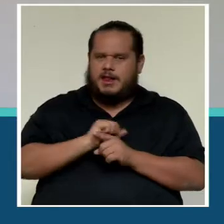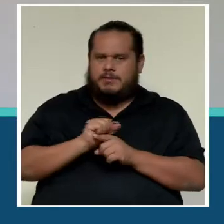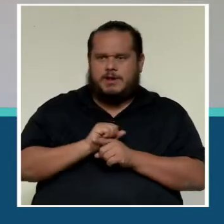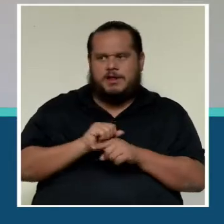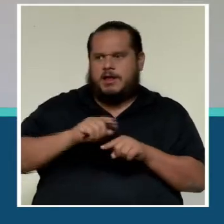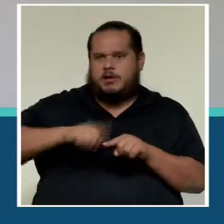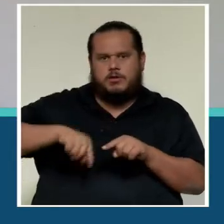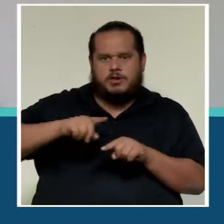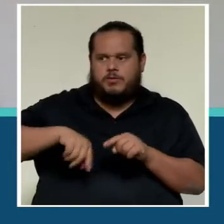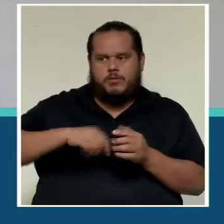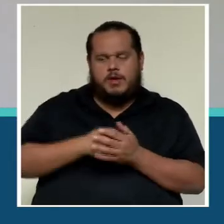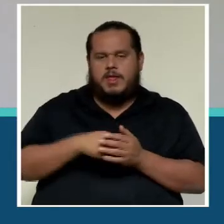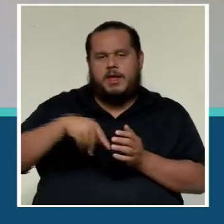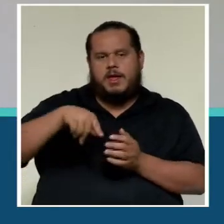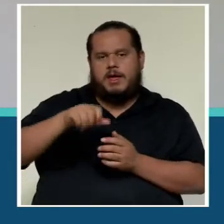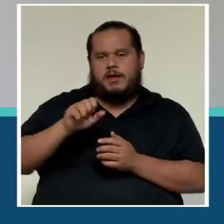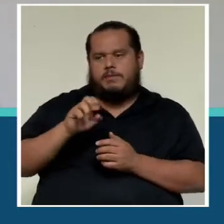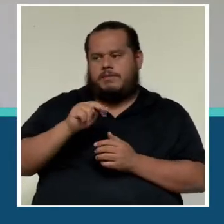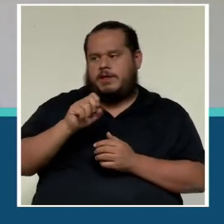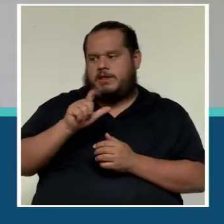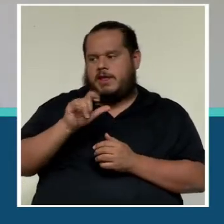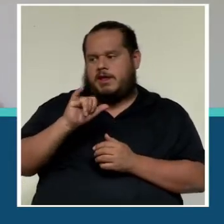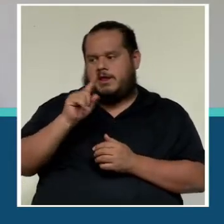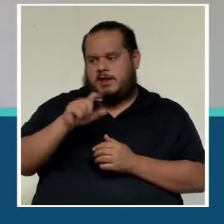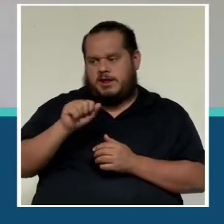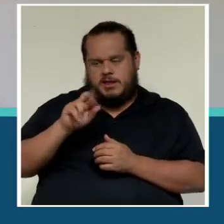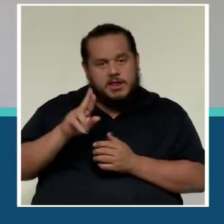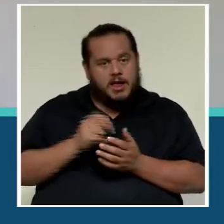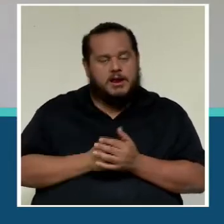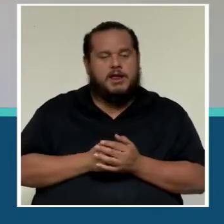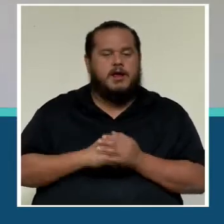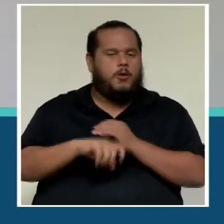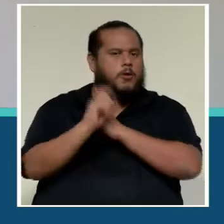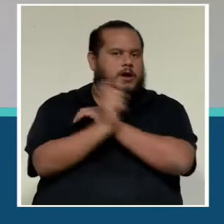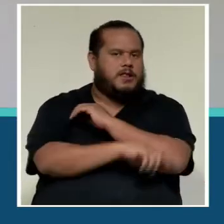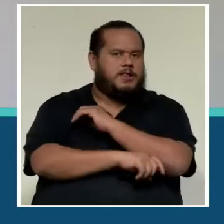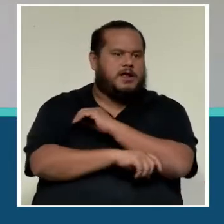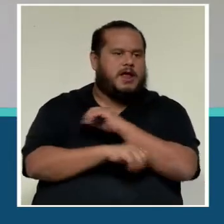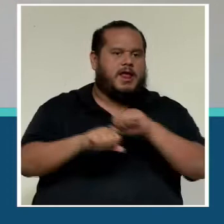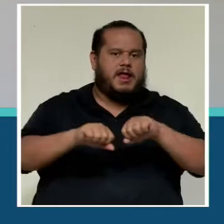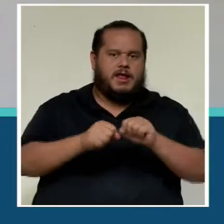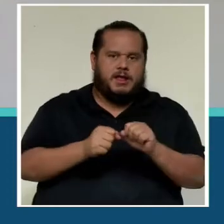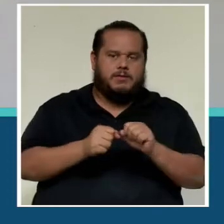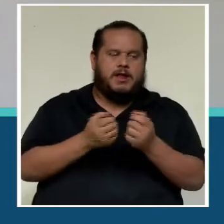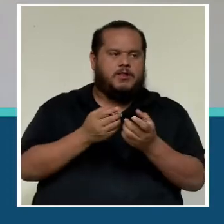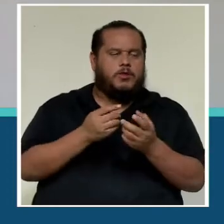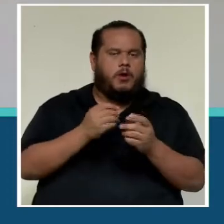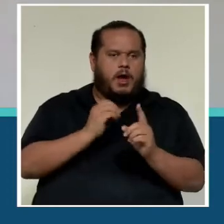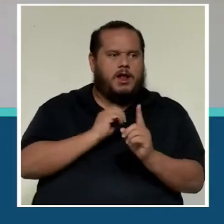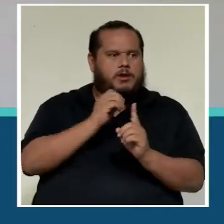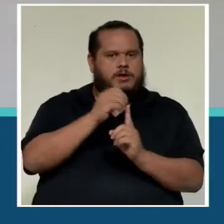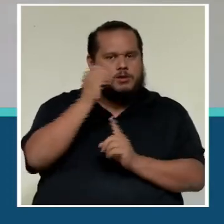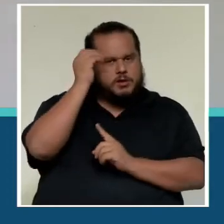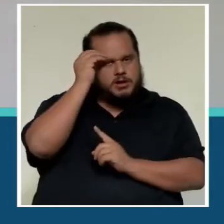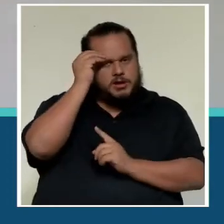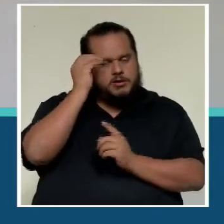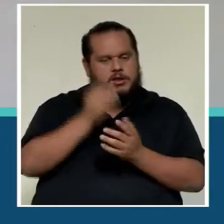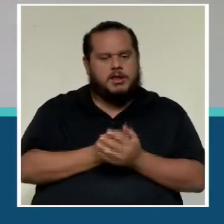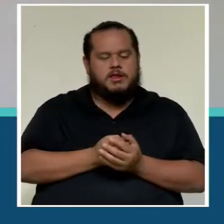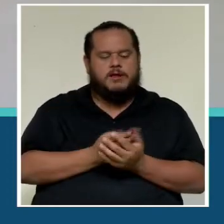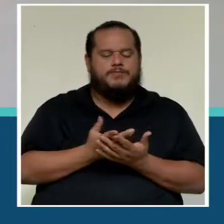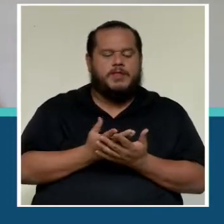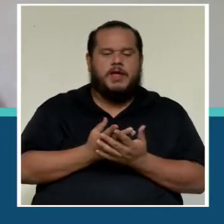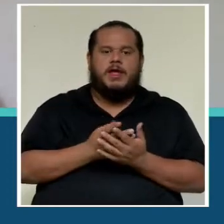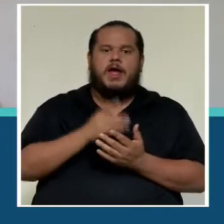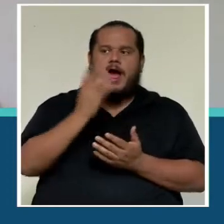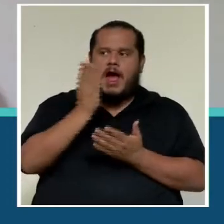pueda penalizar el quebranto a la objeción de conciencia, que debe ser un tema que debe regularse de